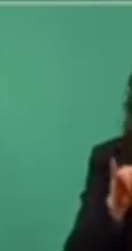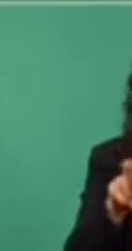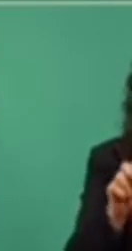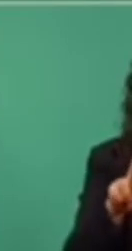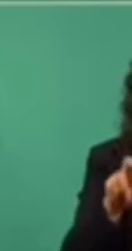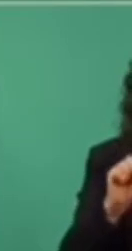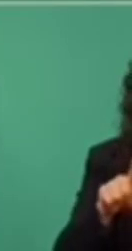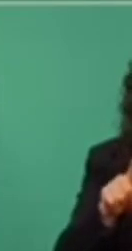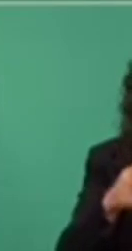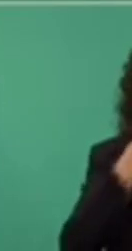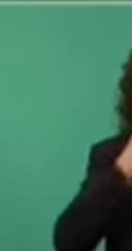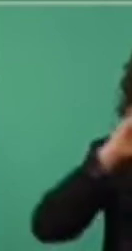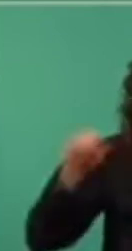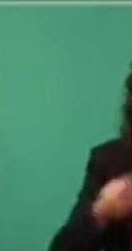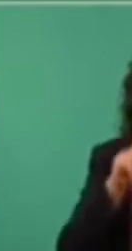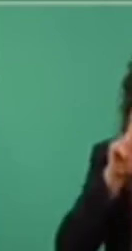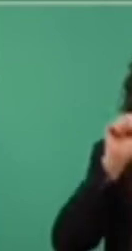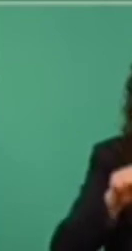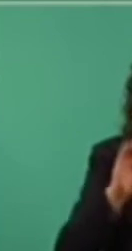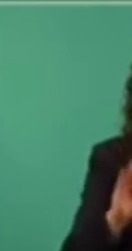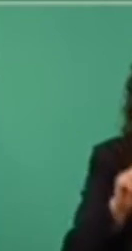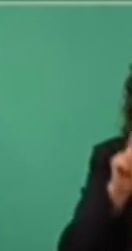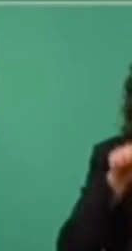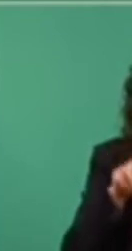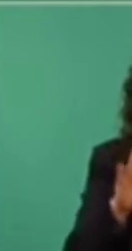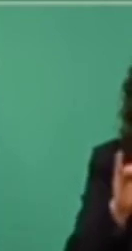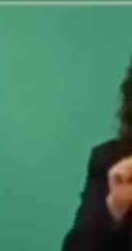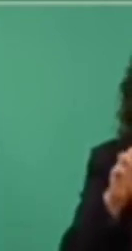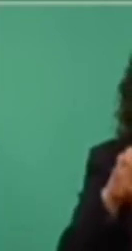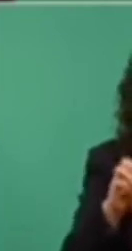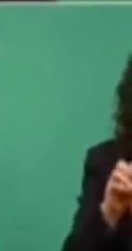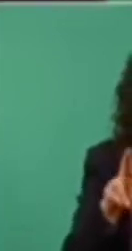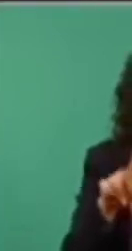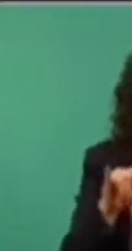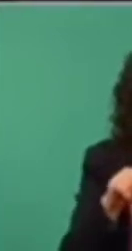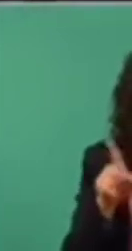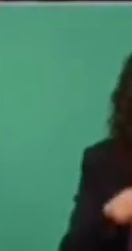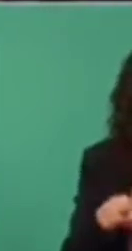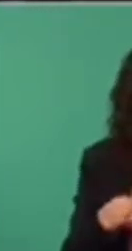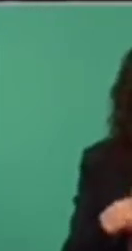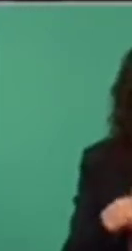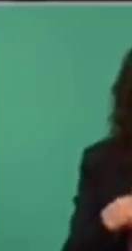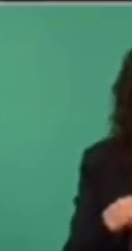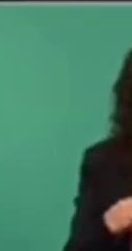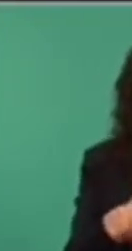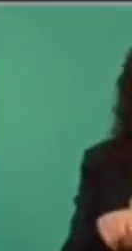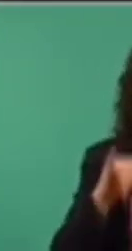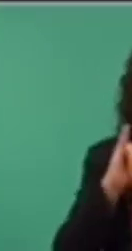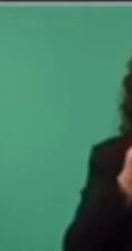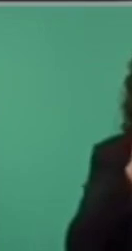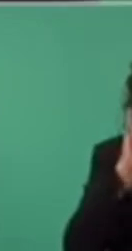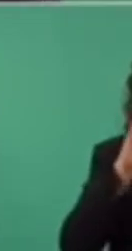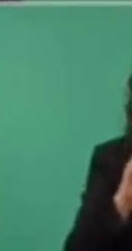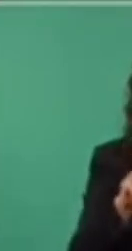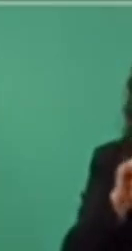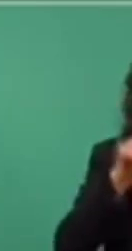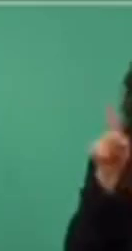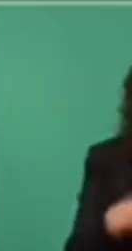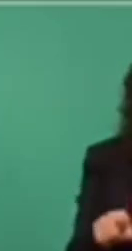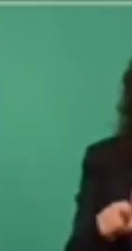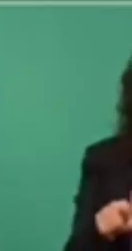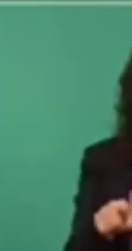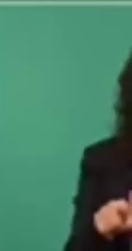Juan Francisco Ortiz. Juan Francisco Ili Ortiz, creo